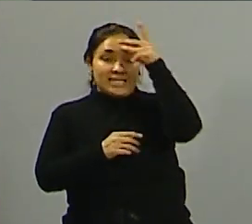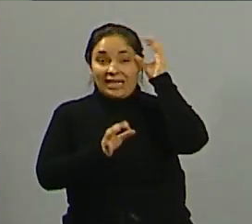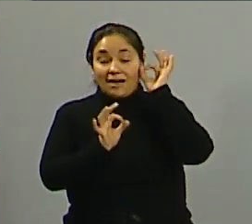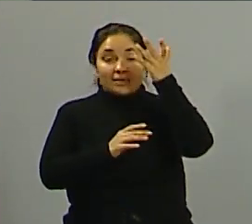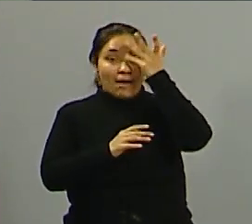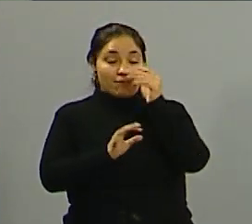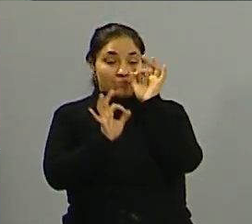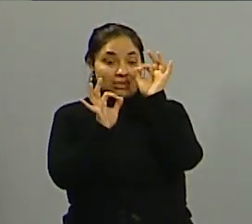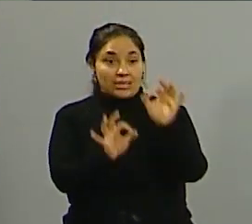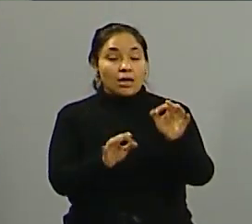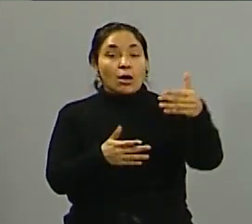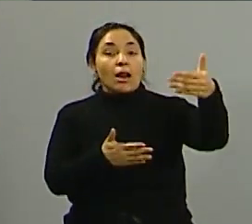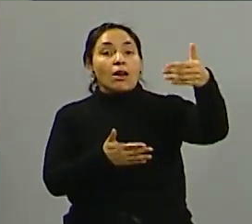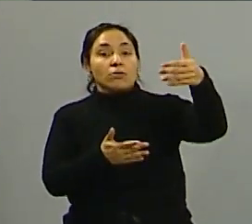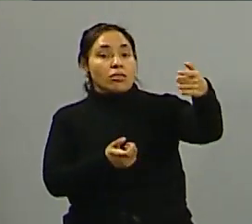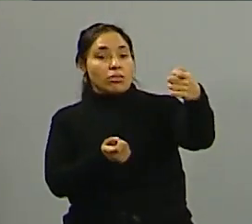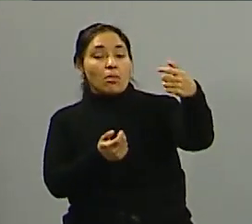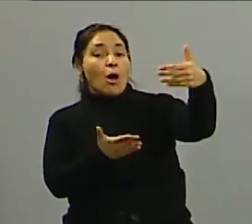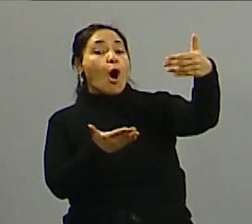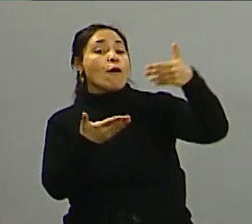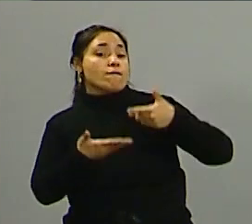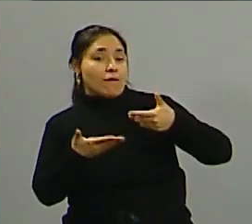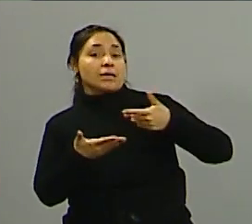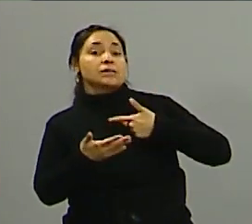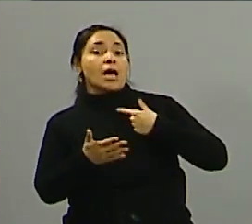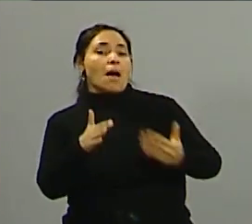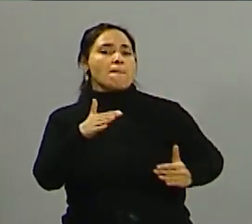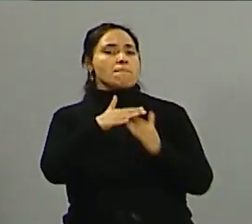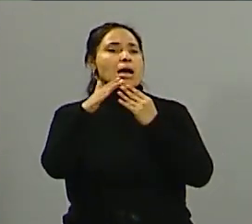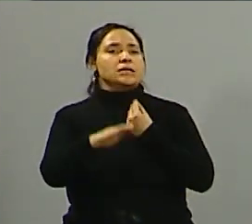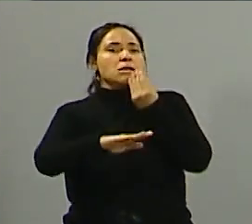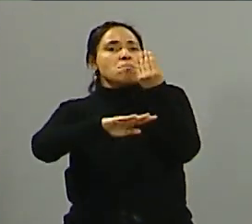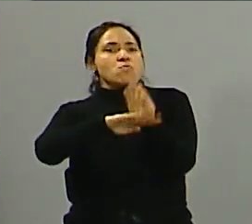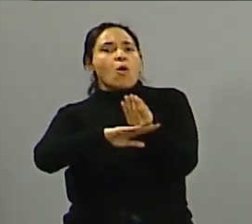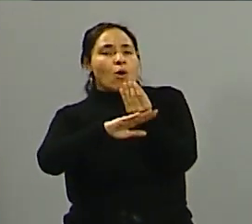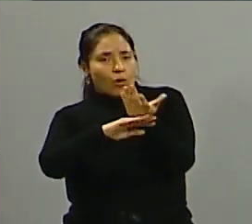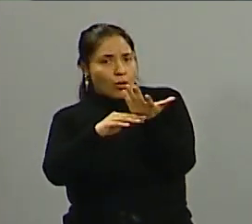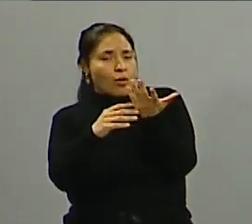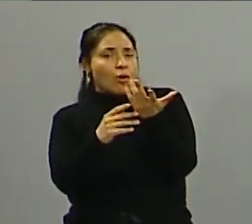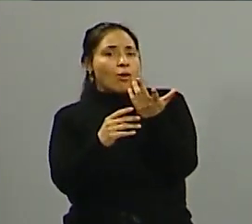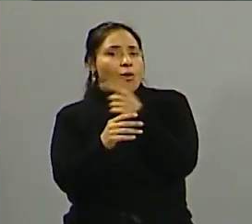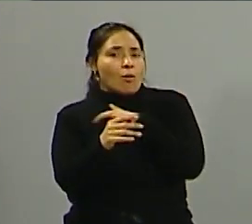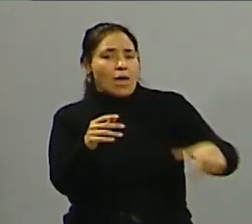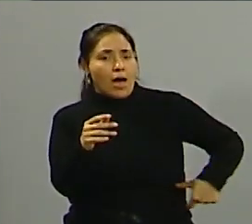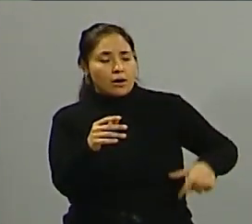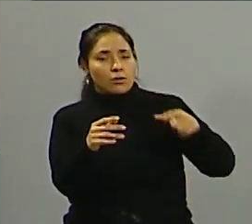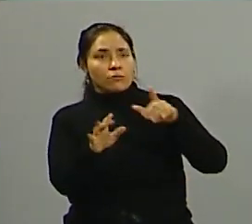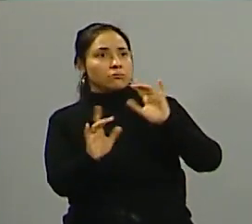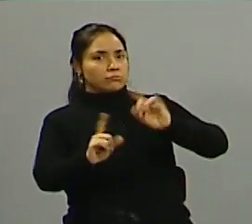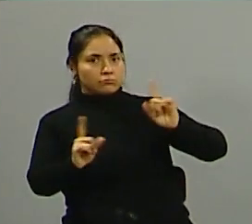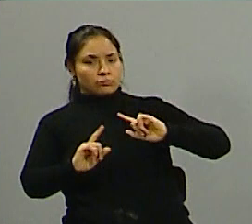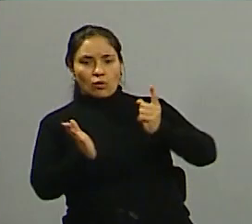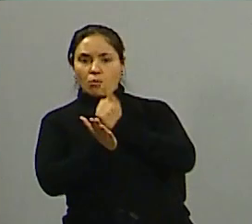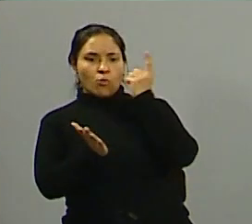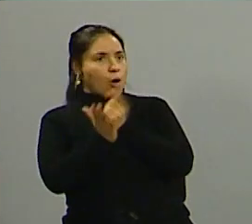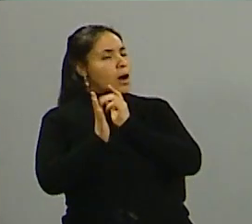digamos, el mayor cargo político que puede tener Chile. Él dice, no, viejo, tengo que seguir la campaña, tenemos que hacerla del Pacífico, y lógicamente